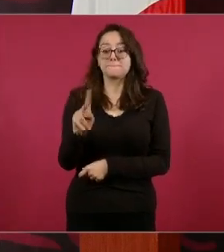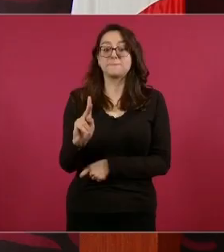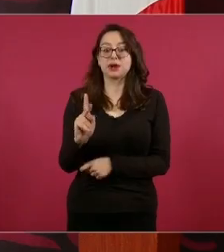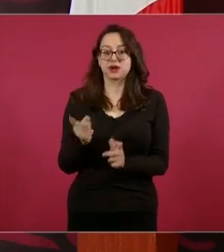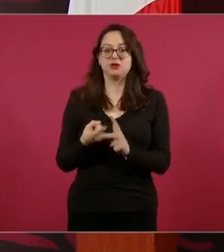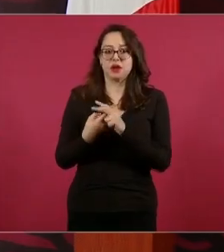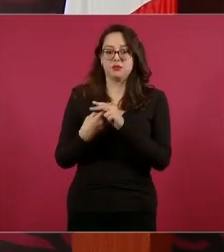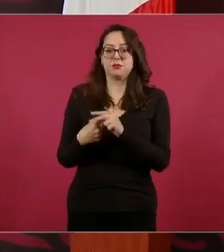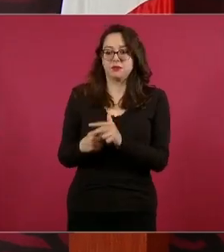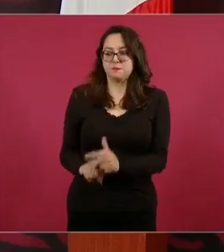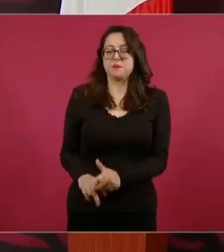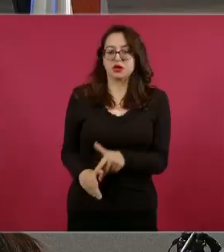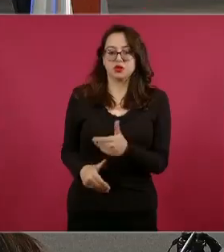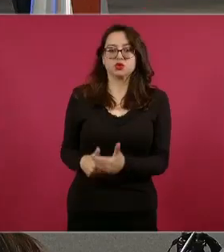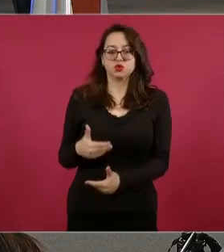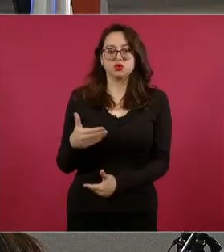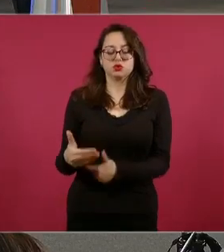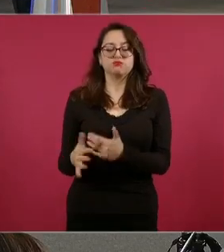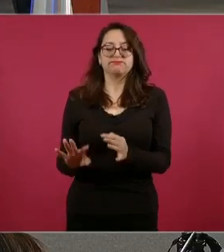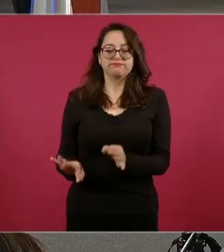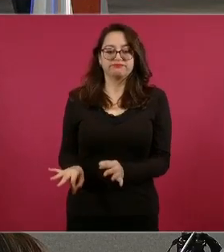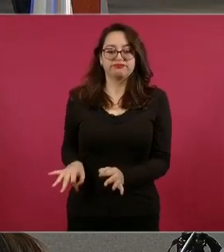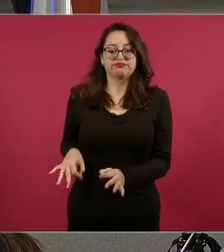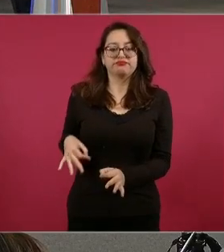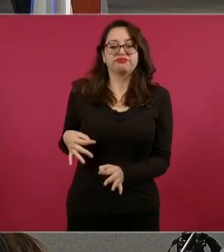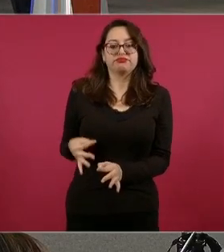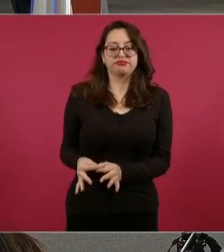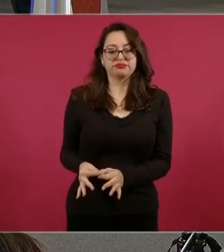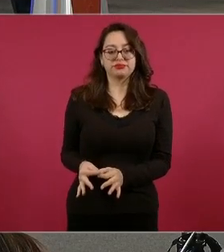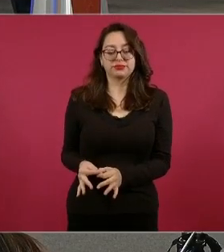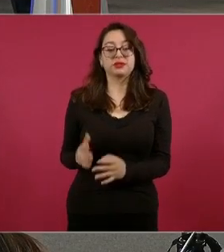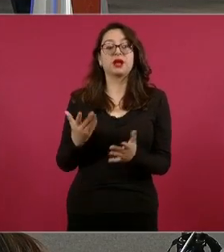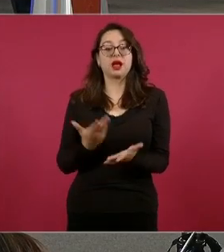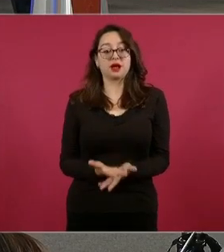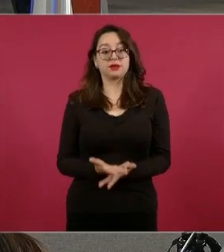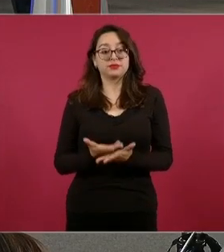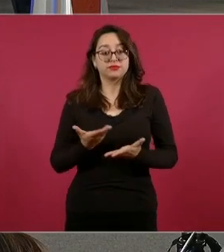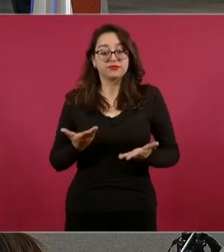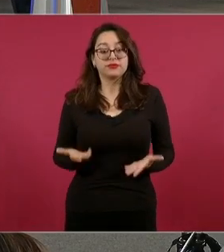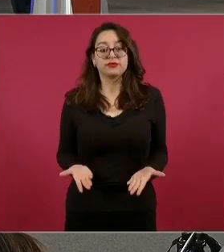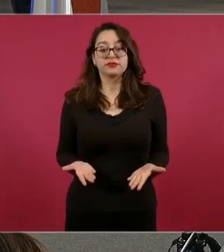tratado se cumplió y ahora